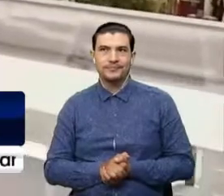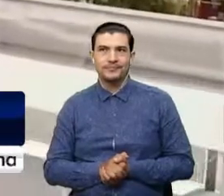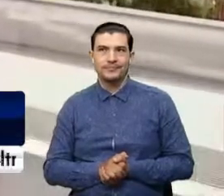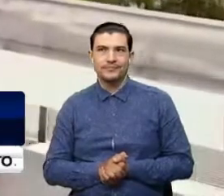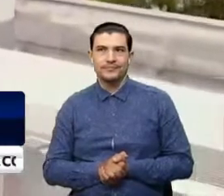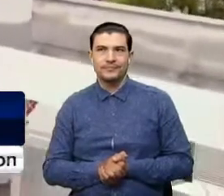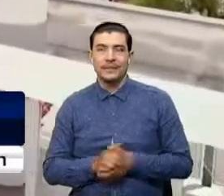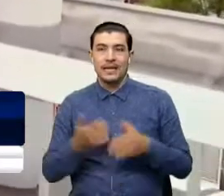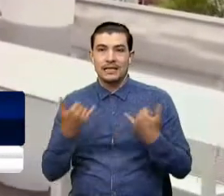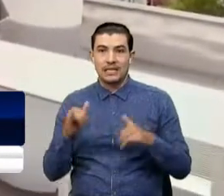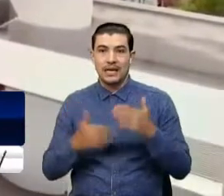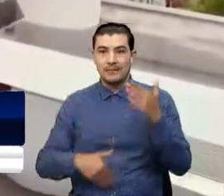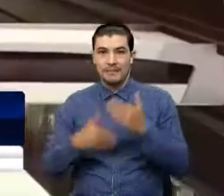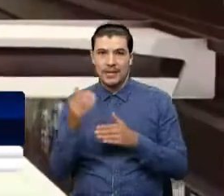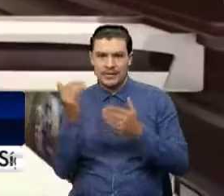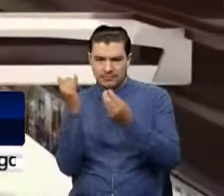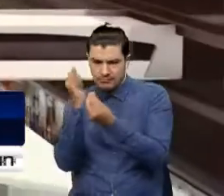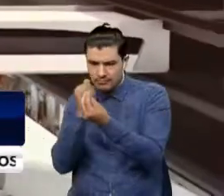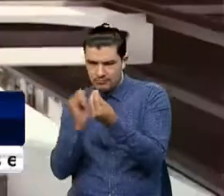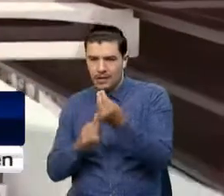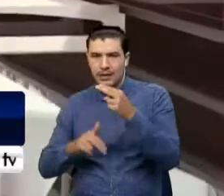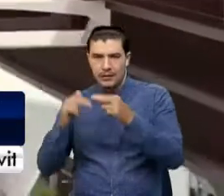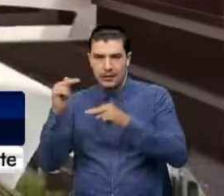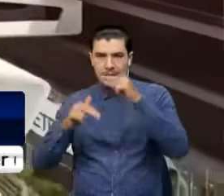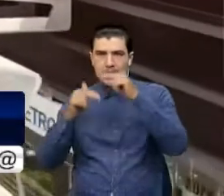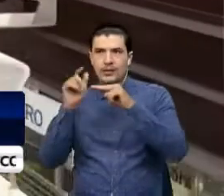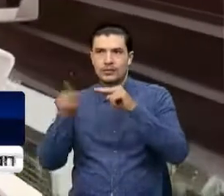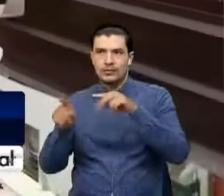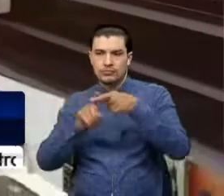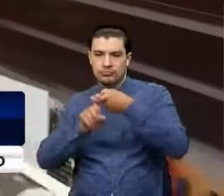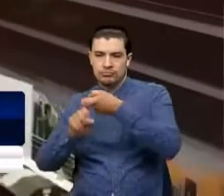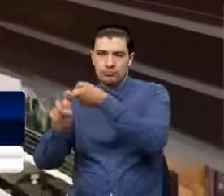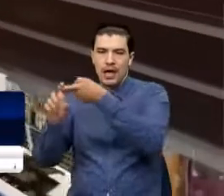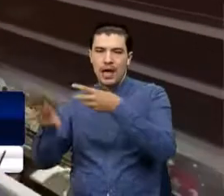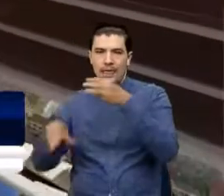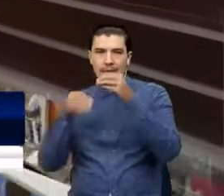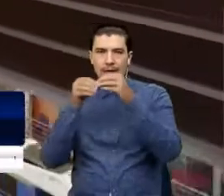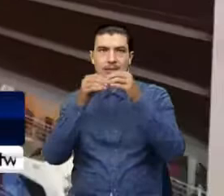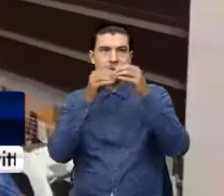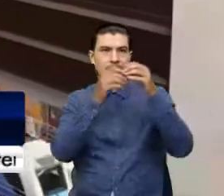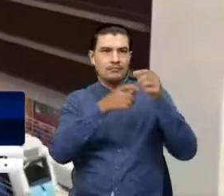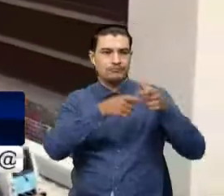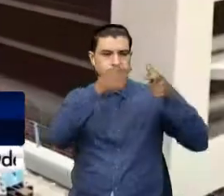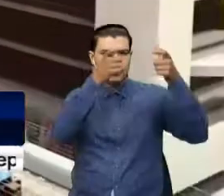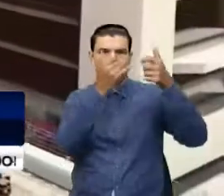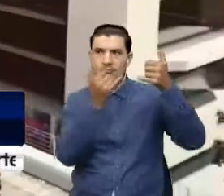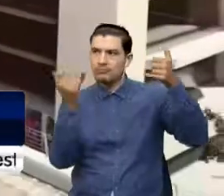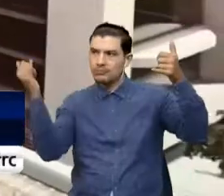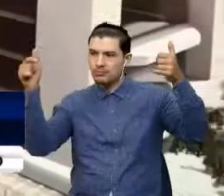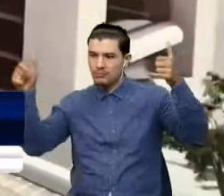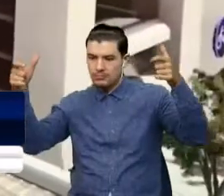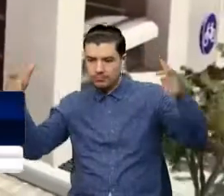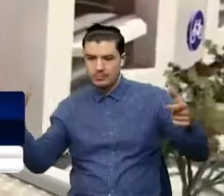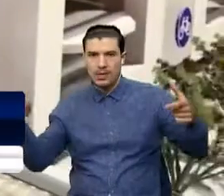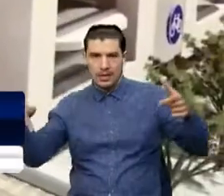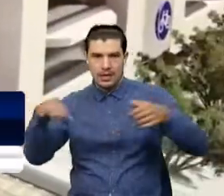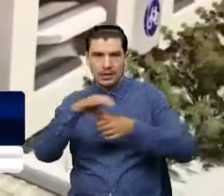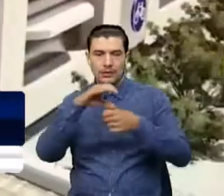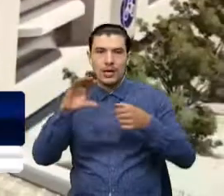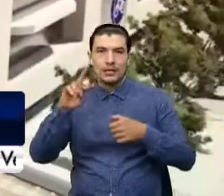para iniciar las obras del Metro Elevado, iniciando con el traslado de redes en puntos estratégicos de la ciudad. En el segundo